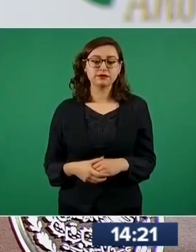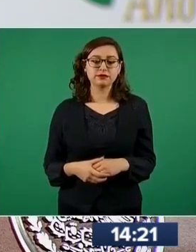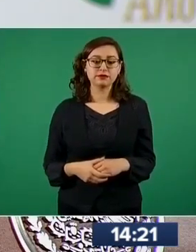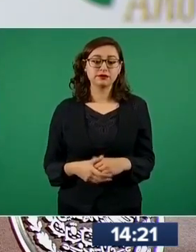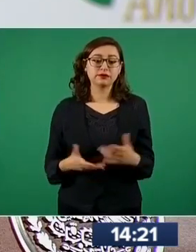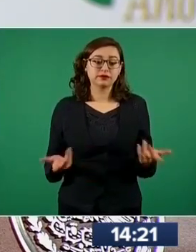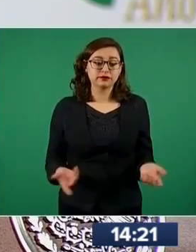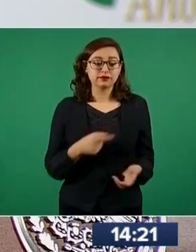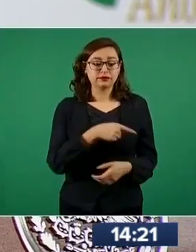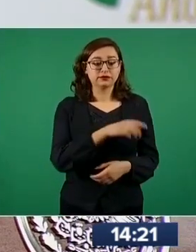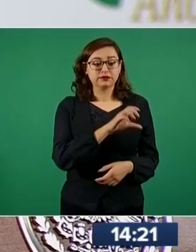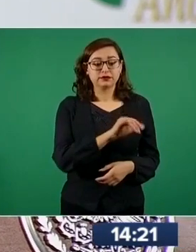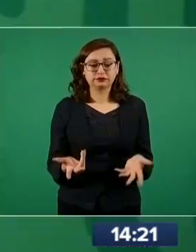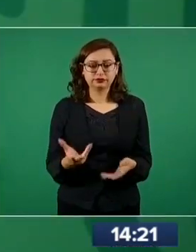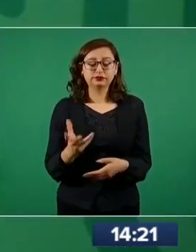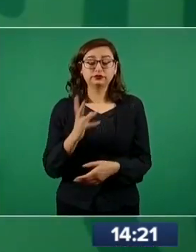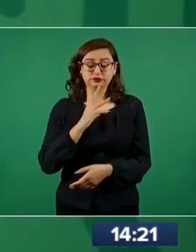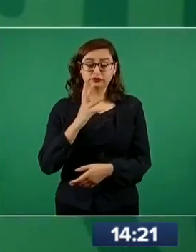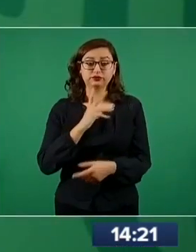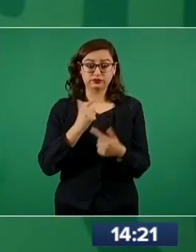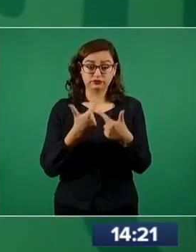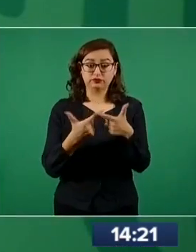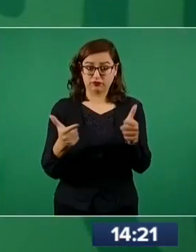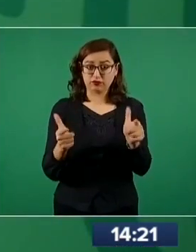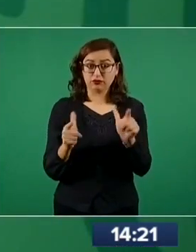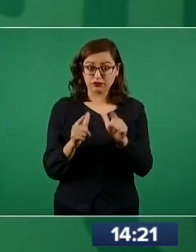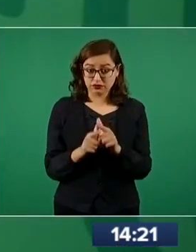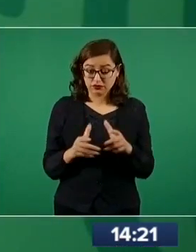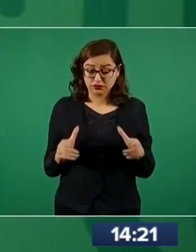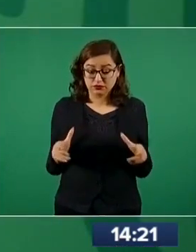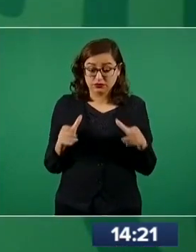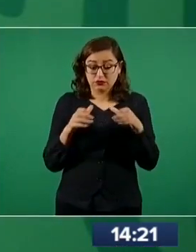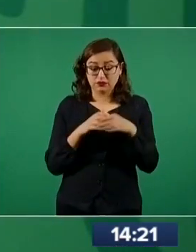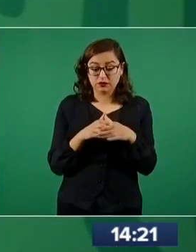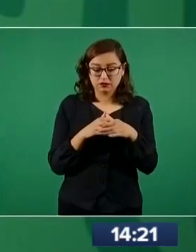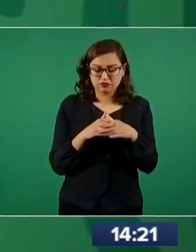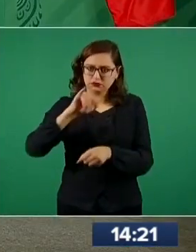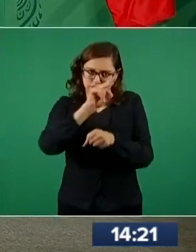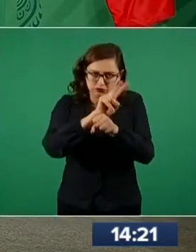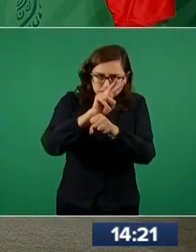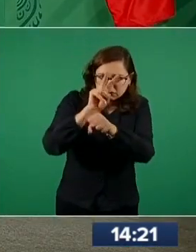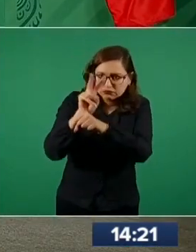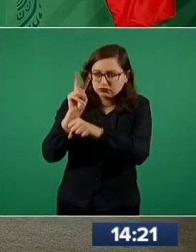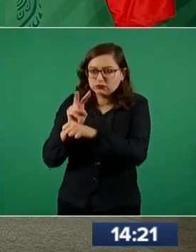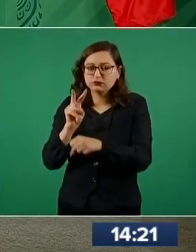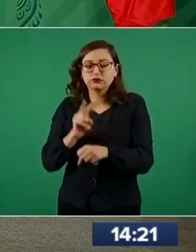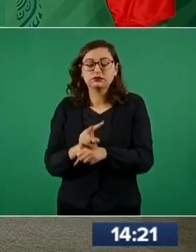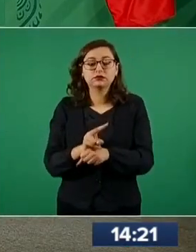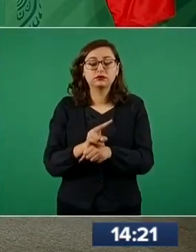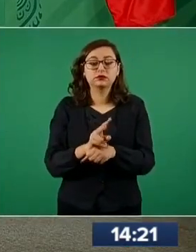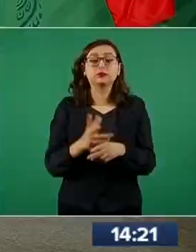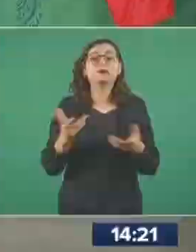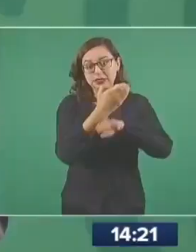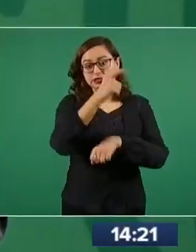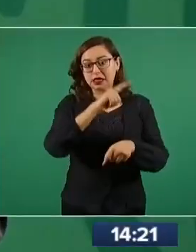FGR determinará la responsabilidad de servidores públicos a cargo del software.